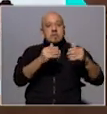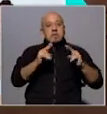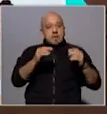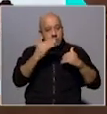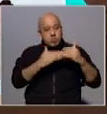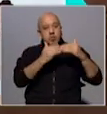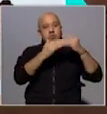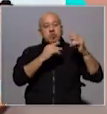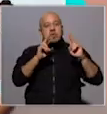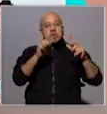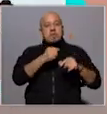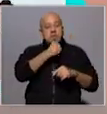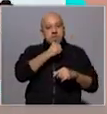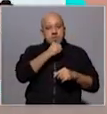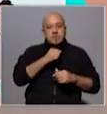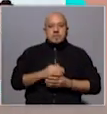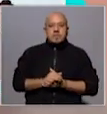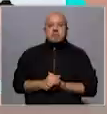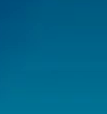construcción social de la vejez